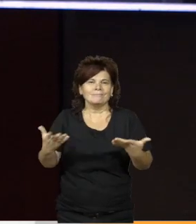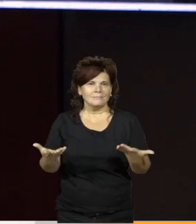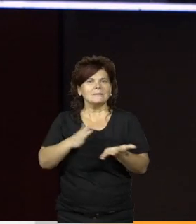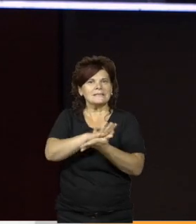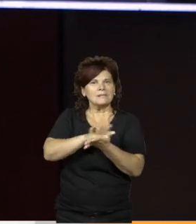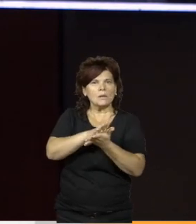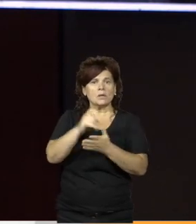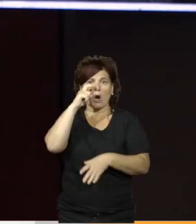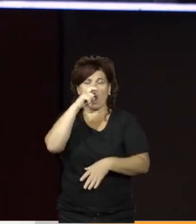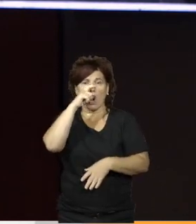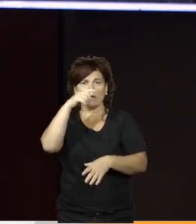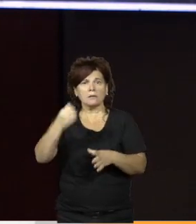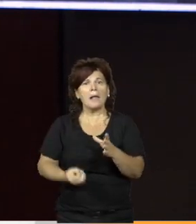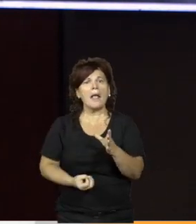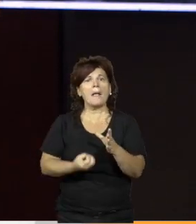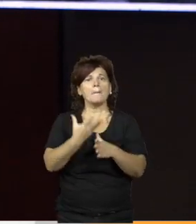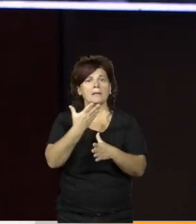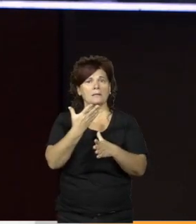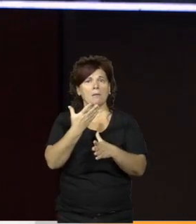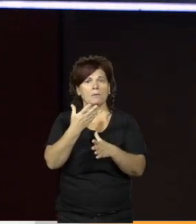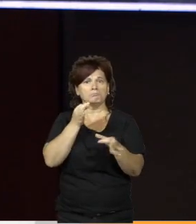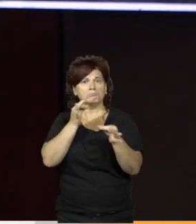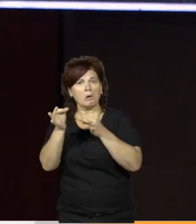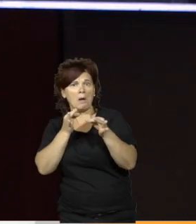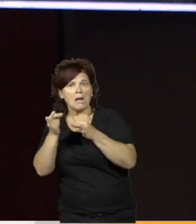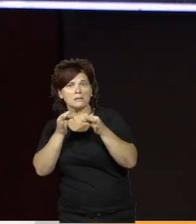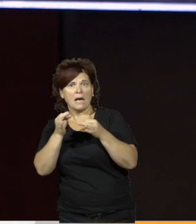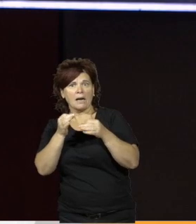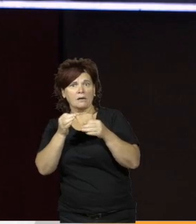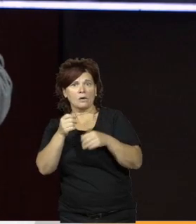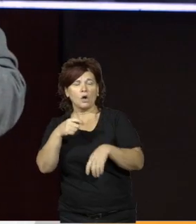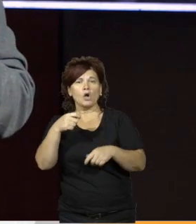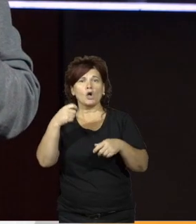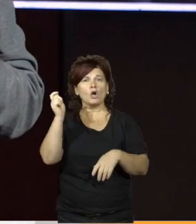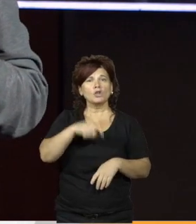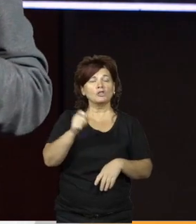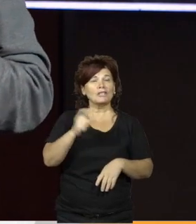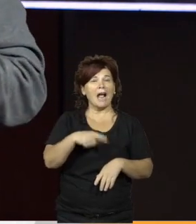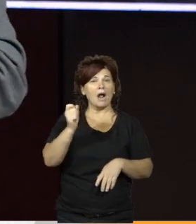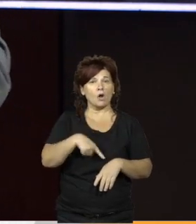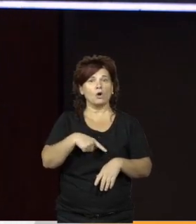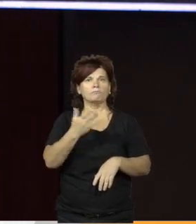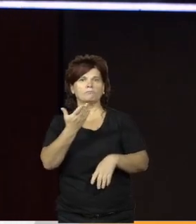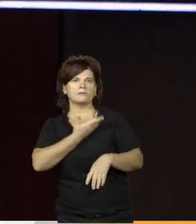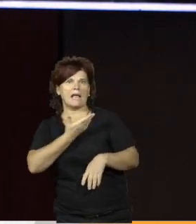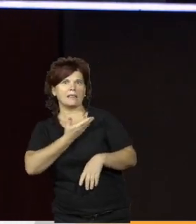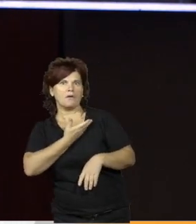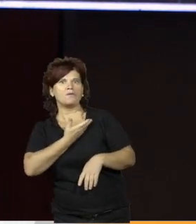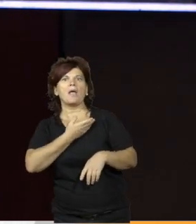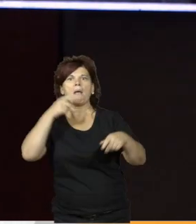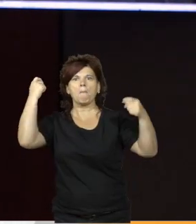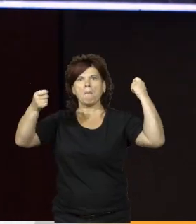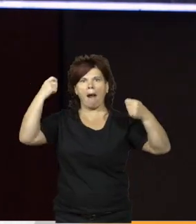en Corrientes empezamos a juntarnos con los chaqueños, empezamos a juntarnos con los santafesinos, empezamos a hablar con los